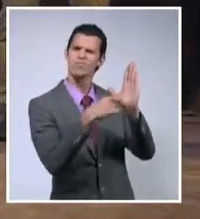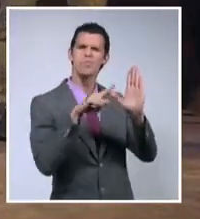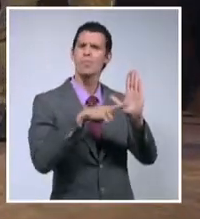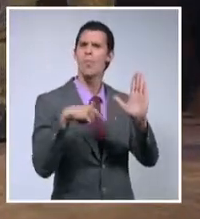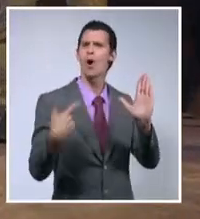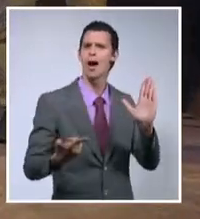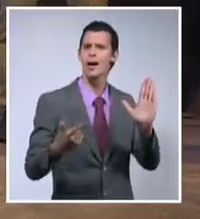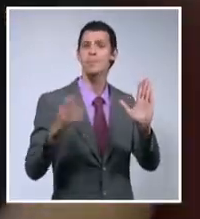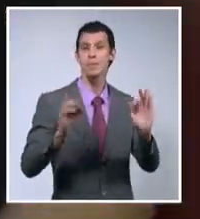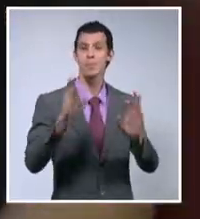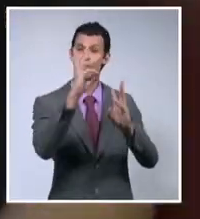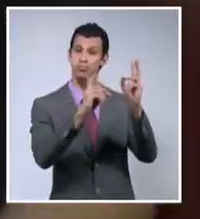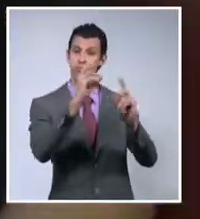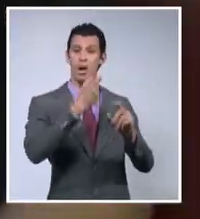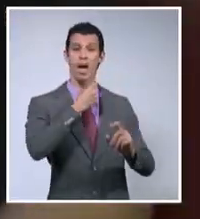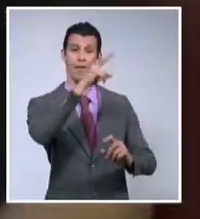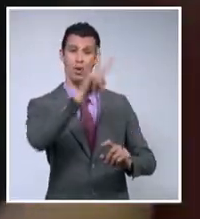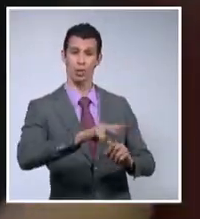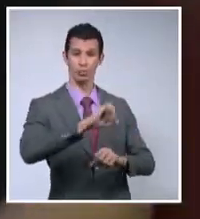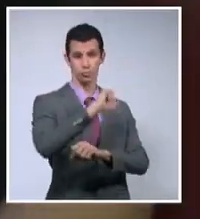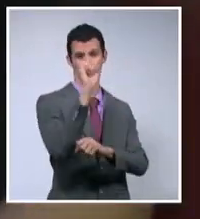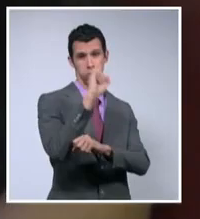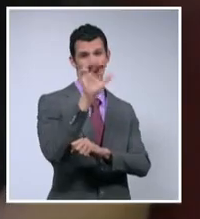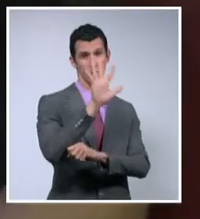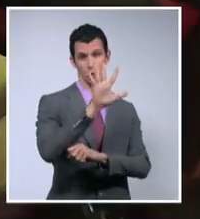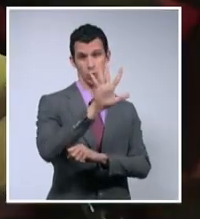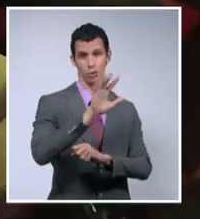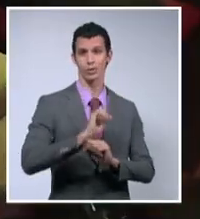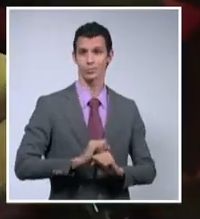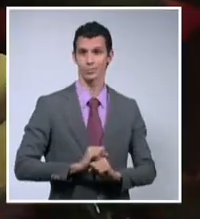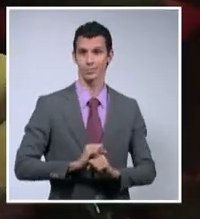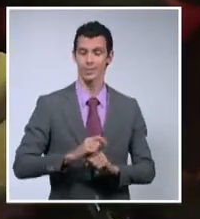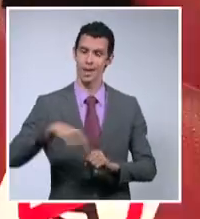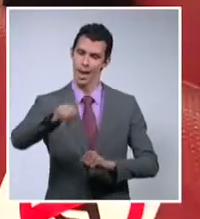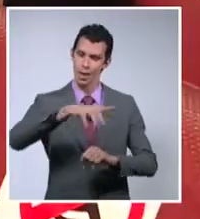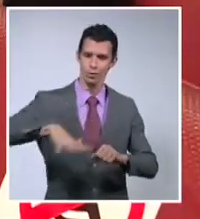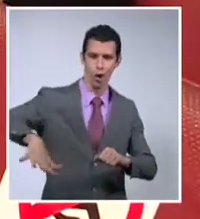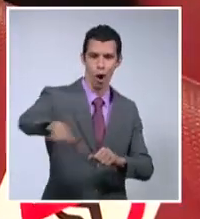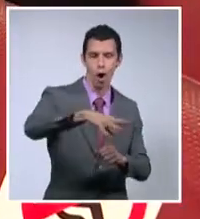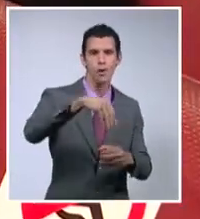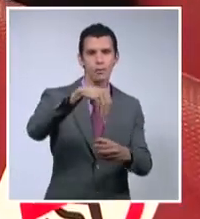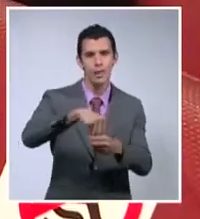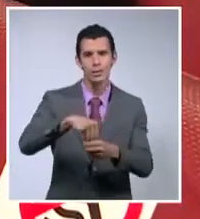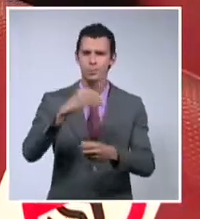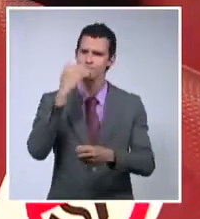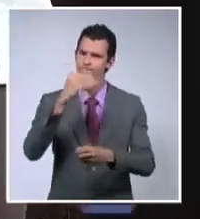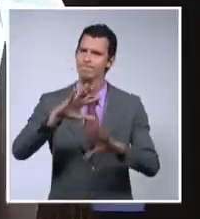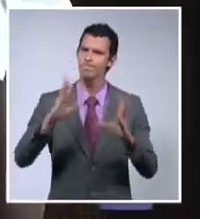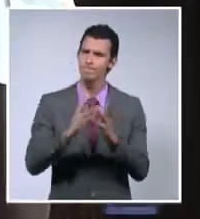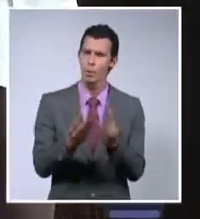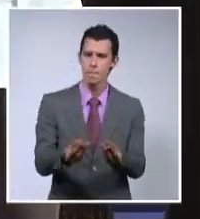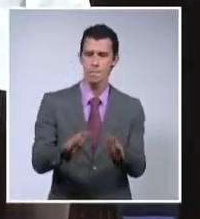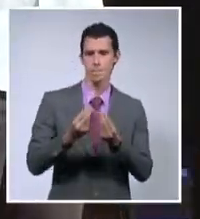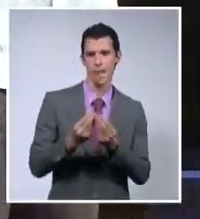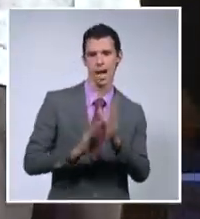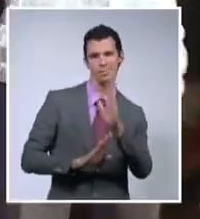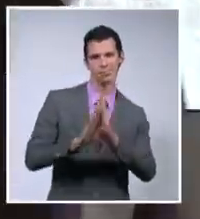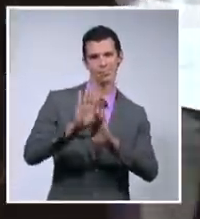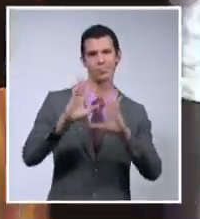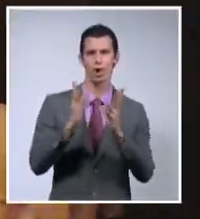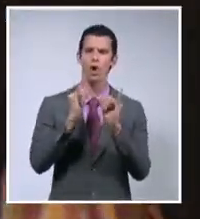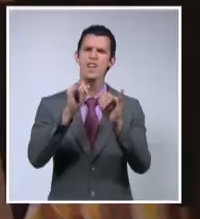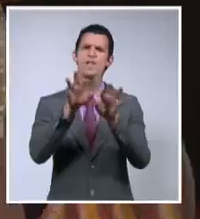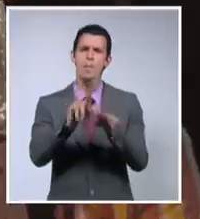de altos estudios en función del desarrollo del país. Serán ellos también parte esencial del proceso de informatización de